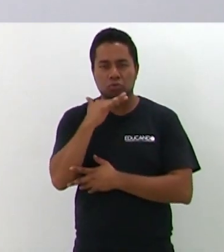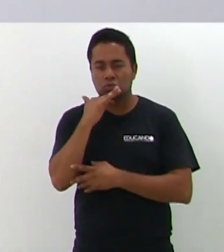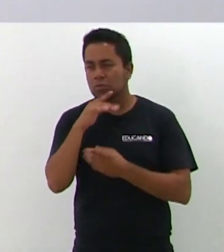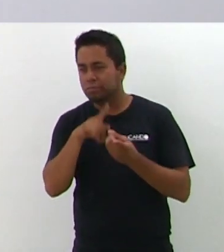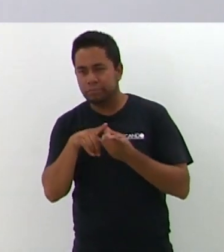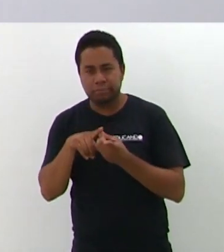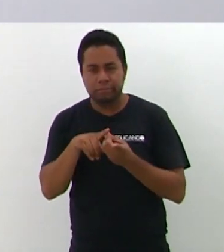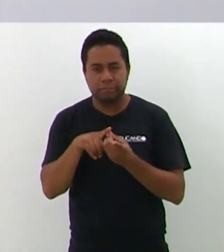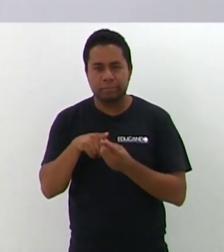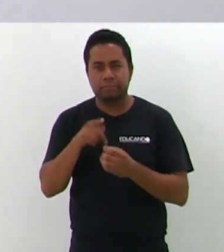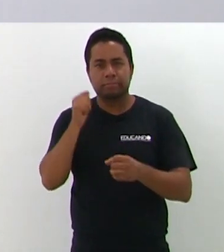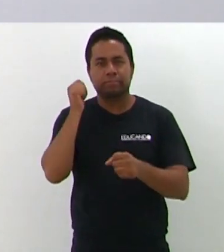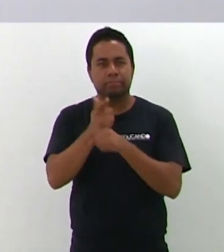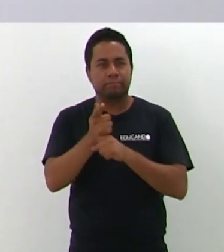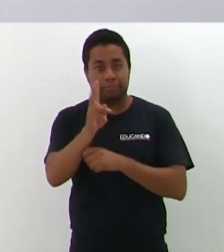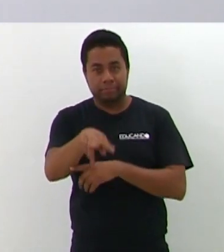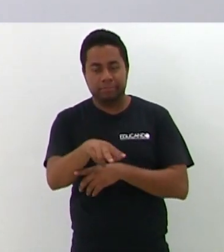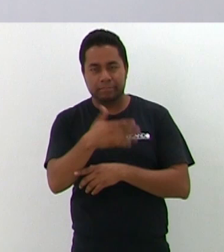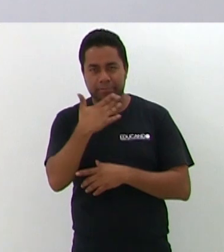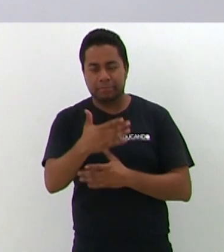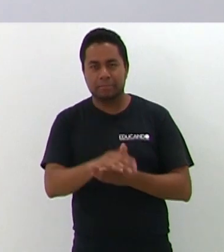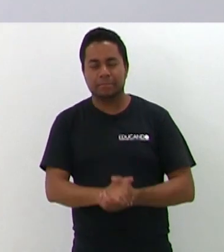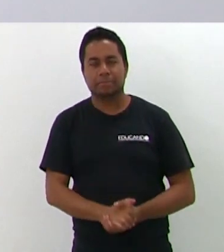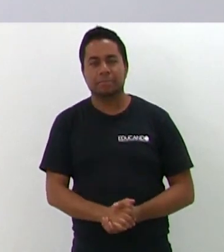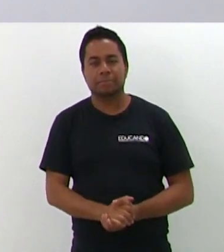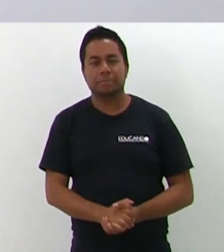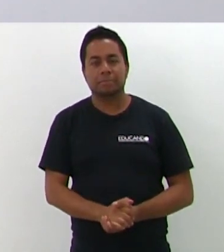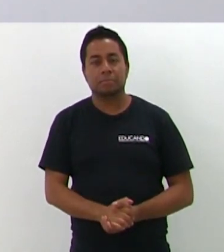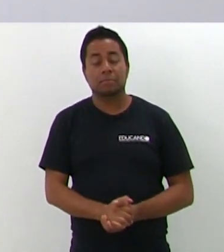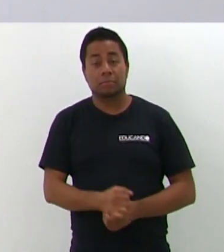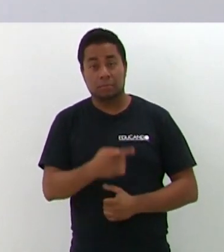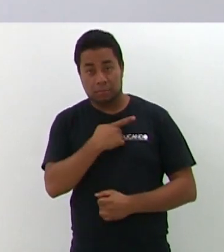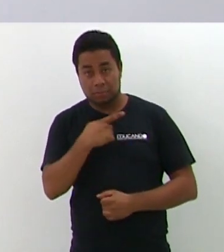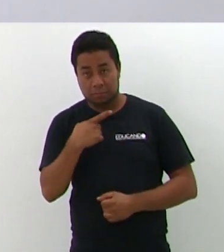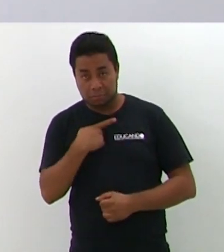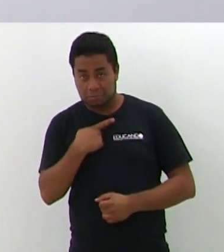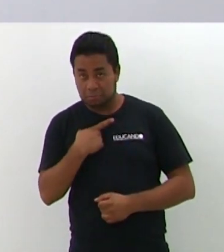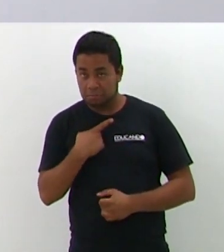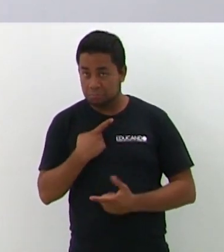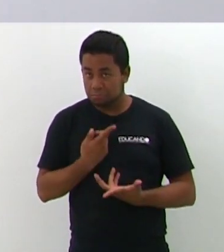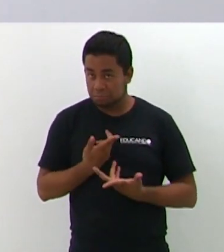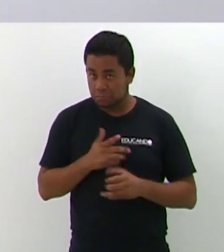sucio. Muy bien, está por aquí, ¿verdad? Tenemos que